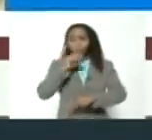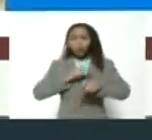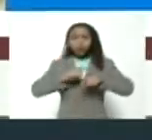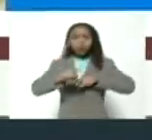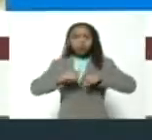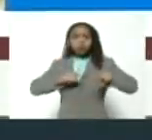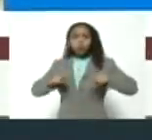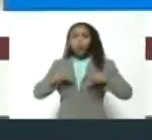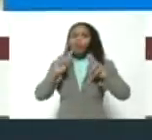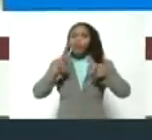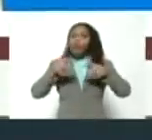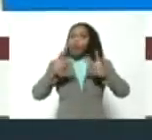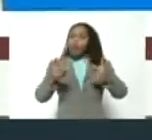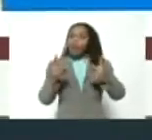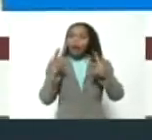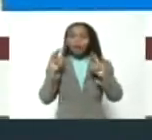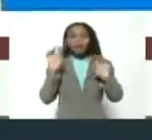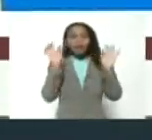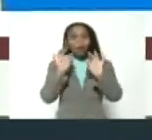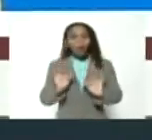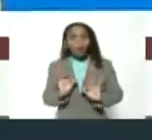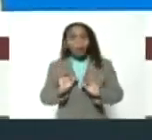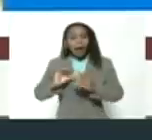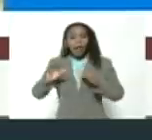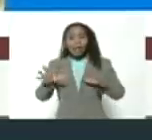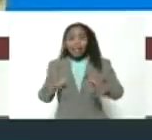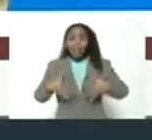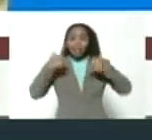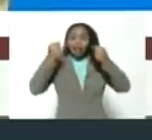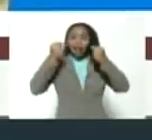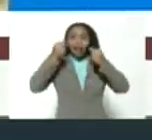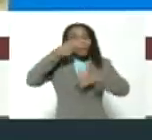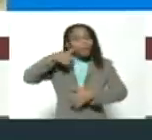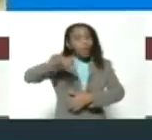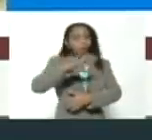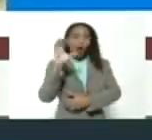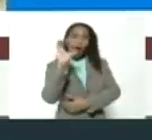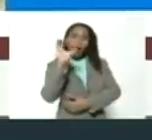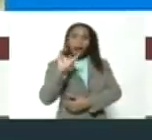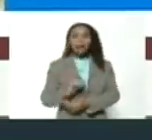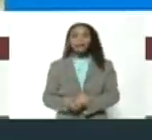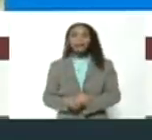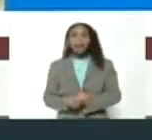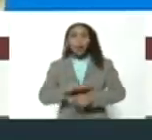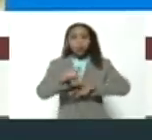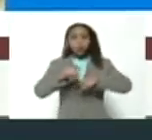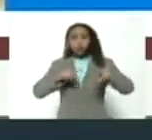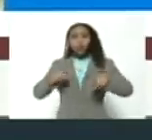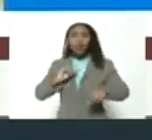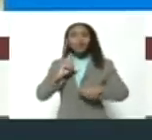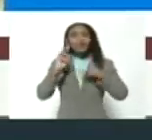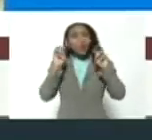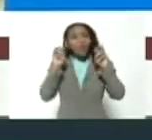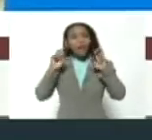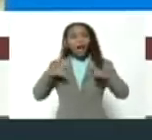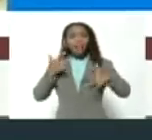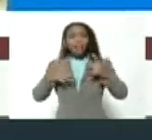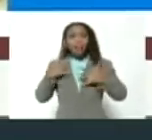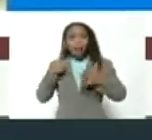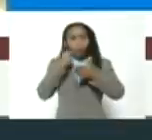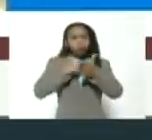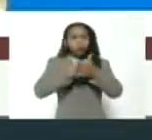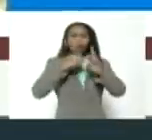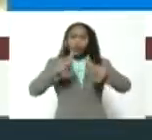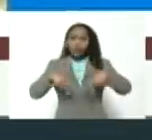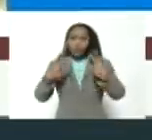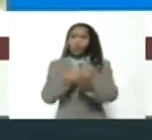coordinando nuevas acciones para rescatar La Carlota para el pueblo de Caracas, coordinando nuevas acciones para luchar contra el